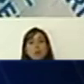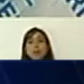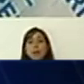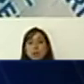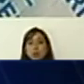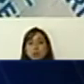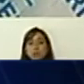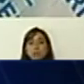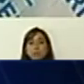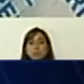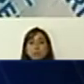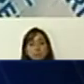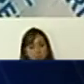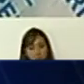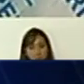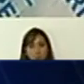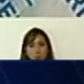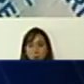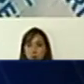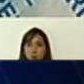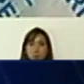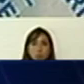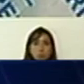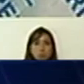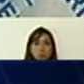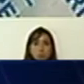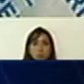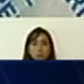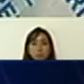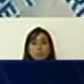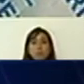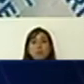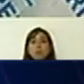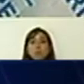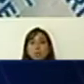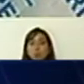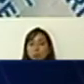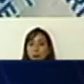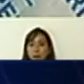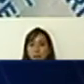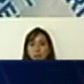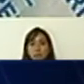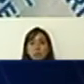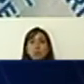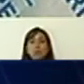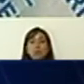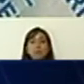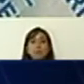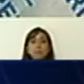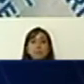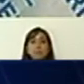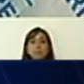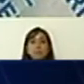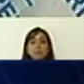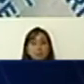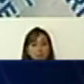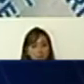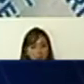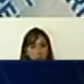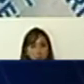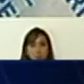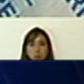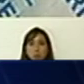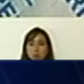propugna como valores superiores de su ordenamiento jurídico y de su actuación la vida,